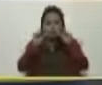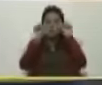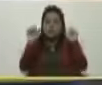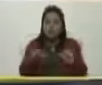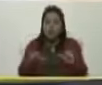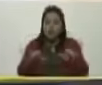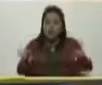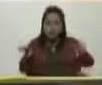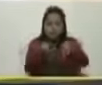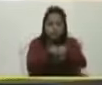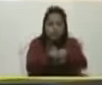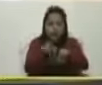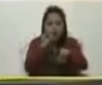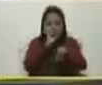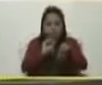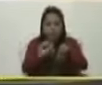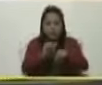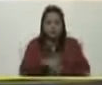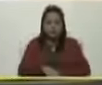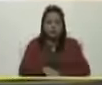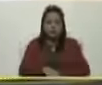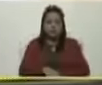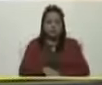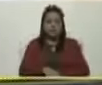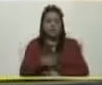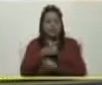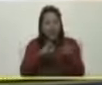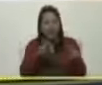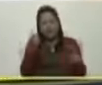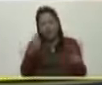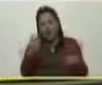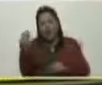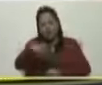pero entendemos que se hace insuficiente